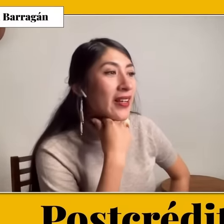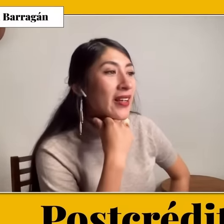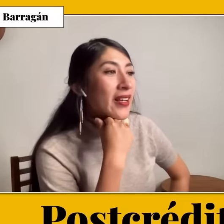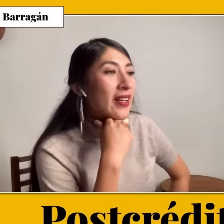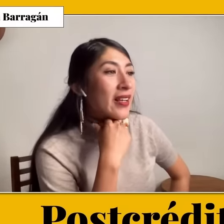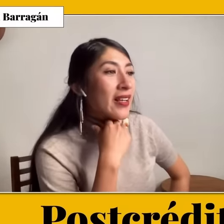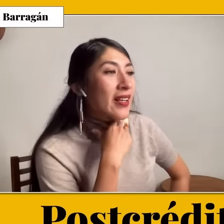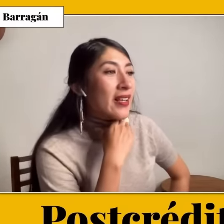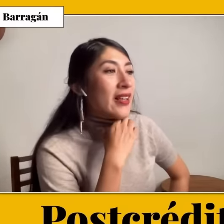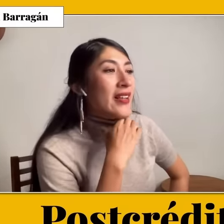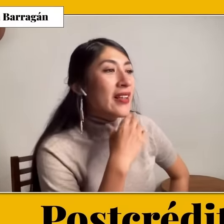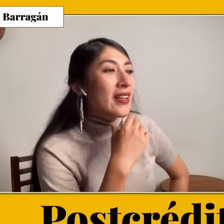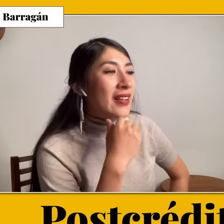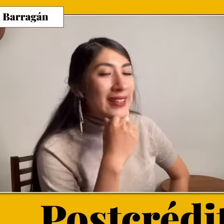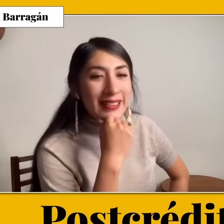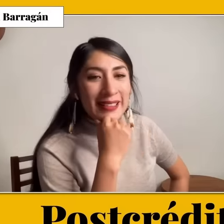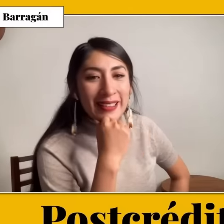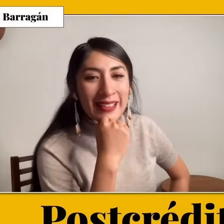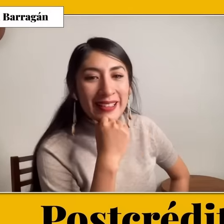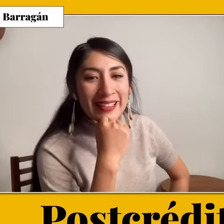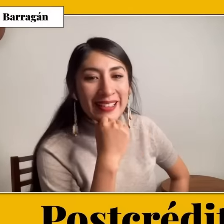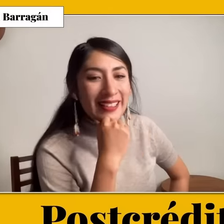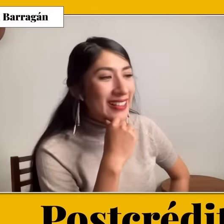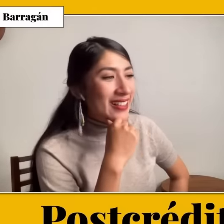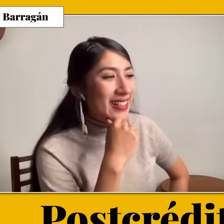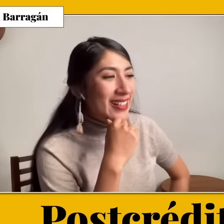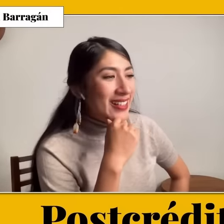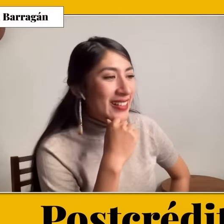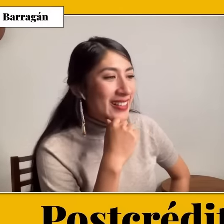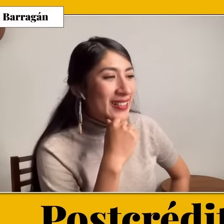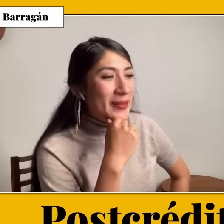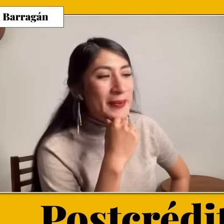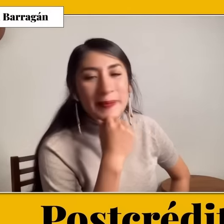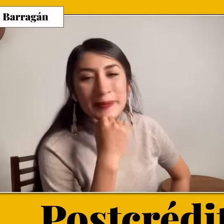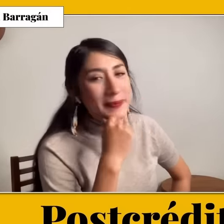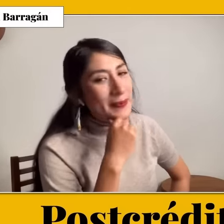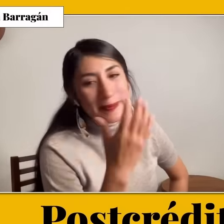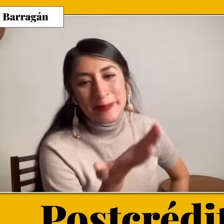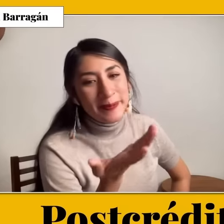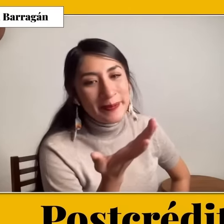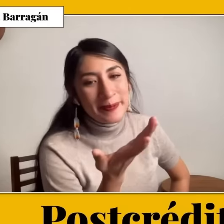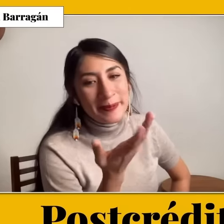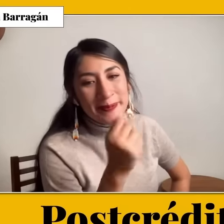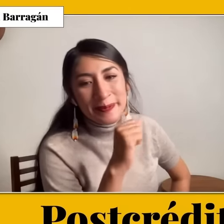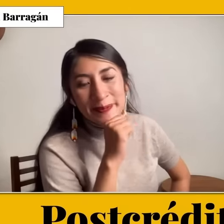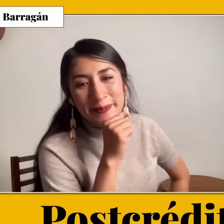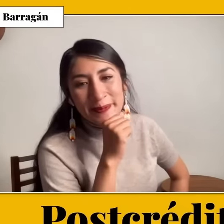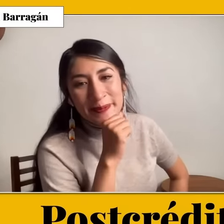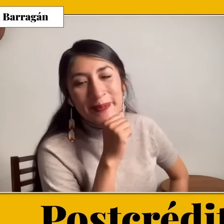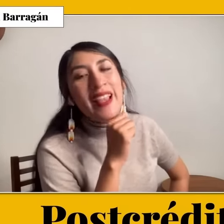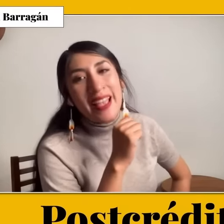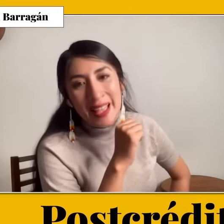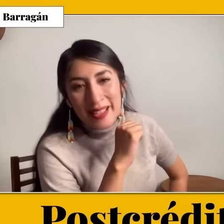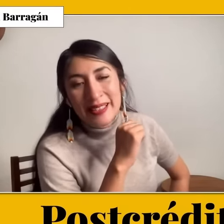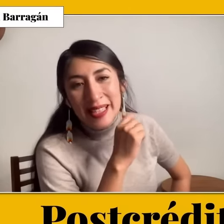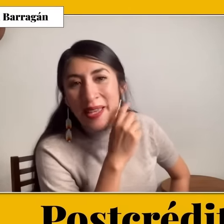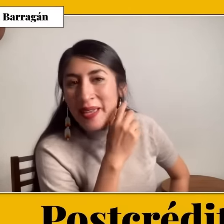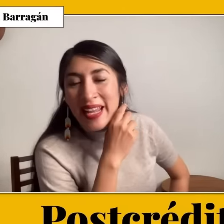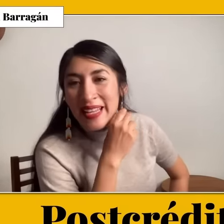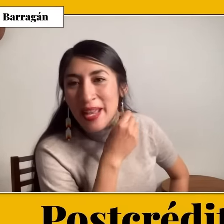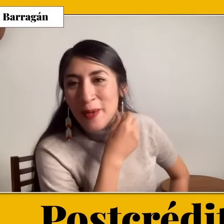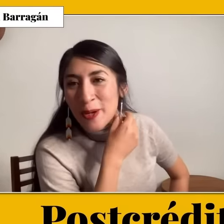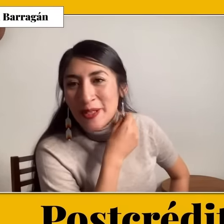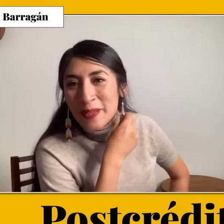conoce te conoce tu mamá te conoce Ah ya me voy Vámonos